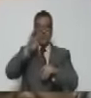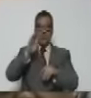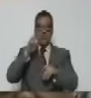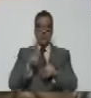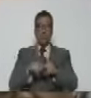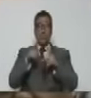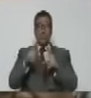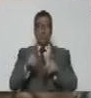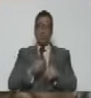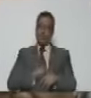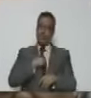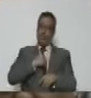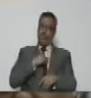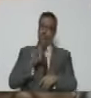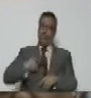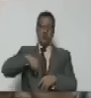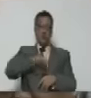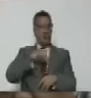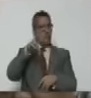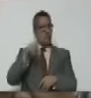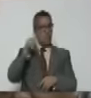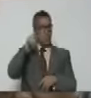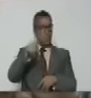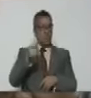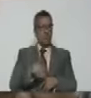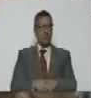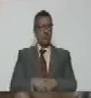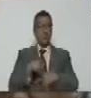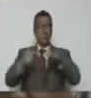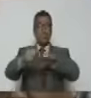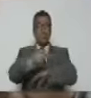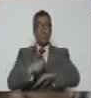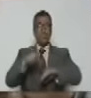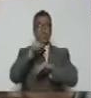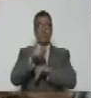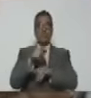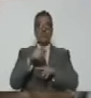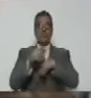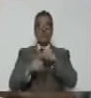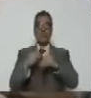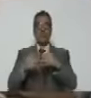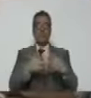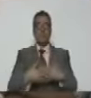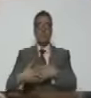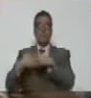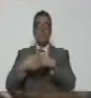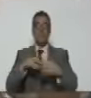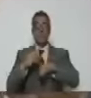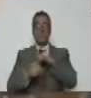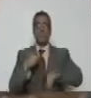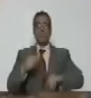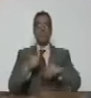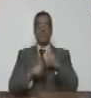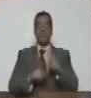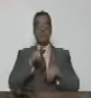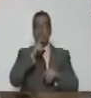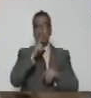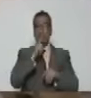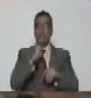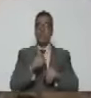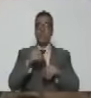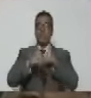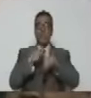es de extrañar acá es que el gobierno estadounidense incumpla. No cumpla